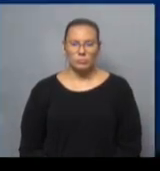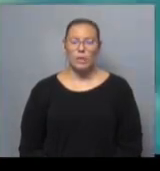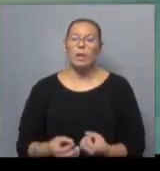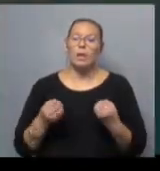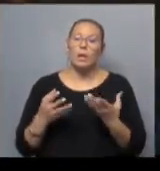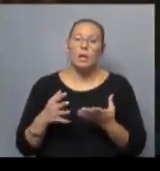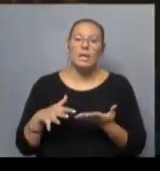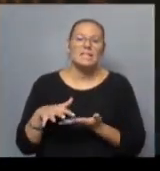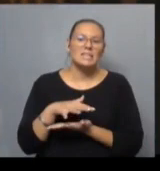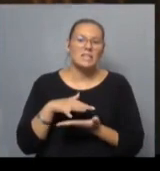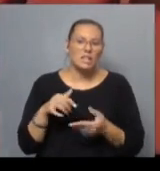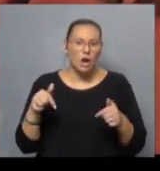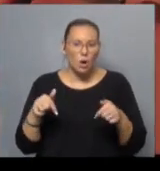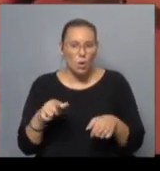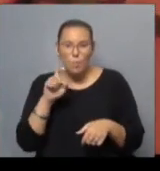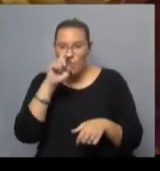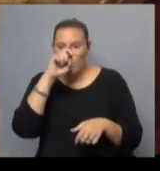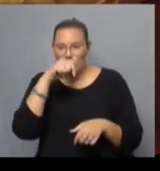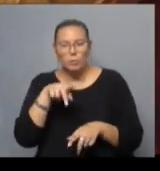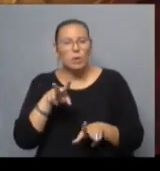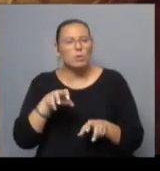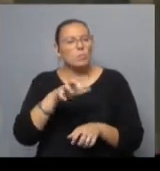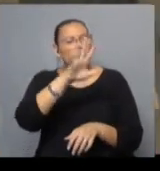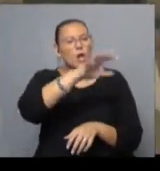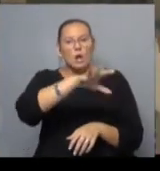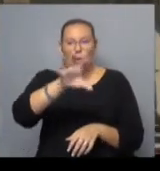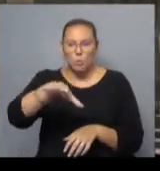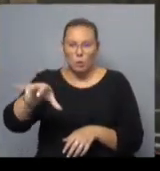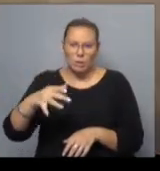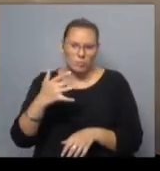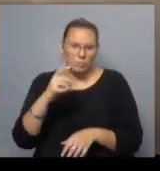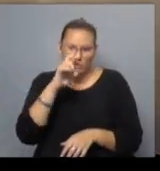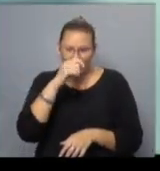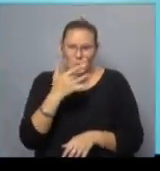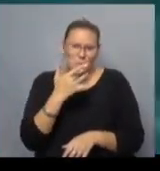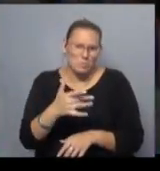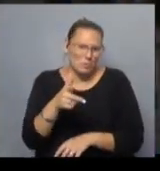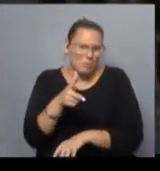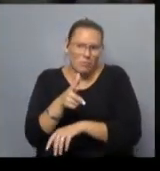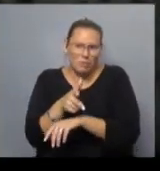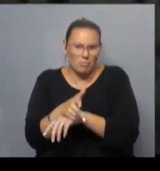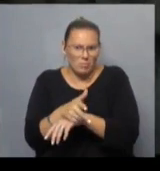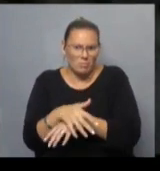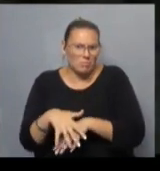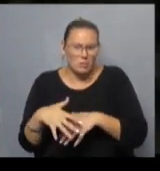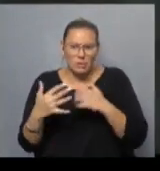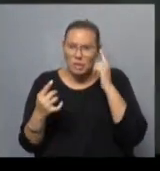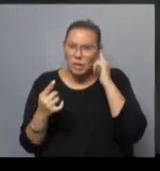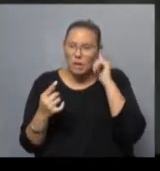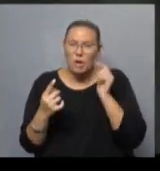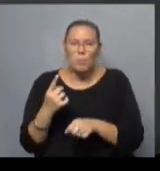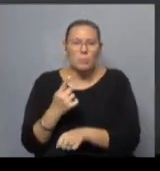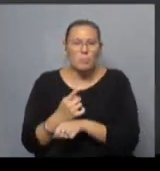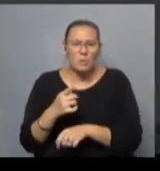¿Cómo ves la escena hoy con Montevideo con cuanto a locaciones? Montevideo es hermosa para filmar. Es hermosa de todo punto de vista. Primero de nada,